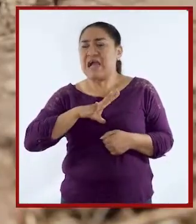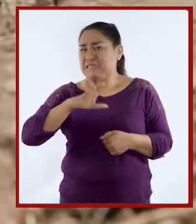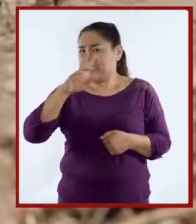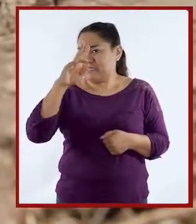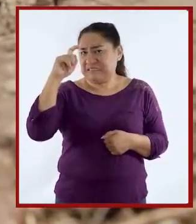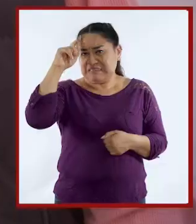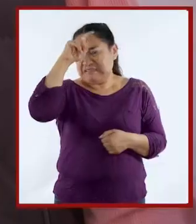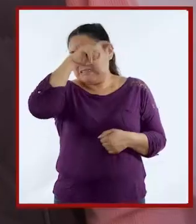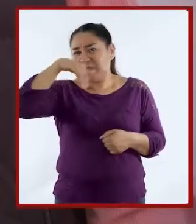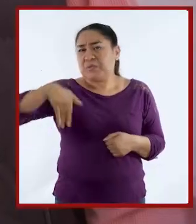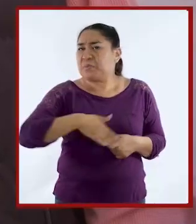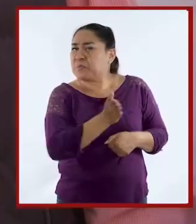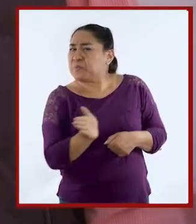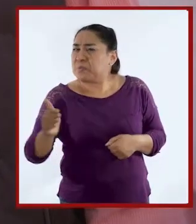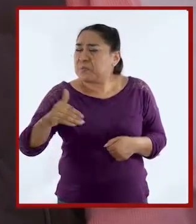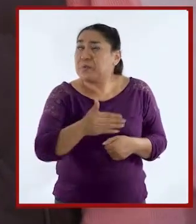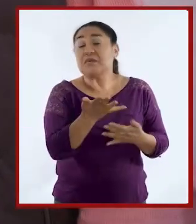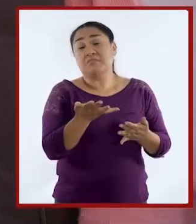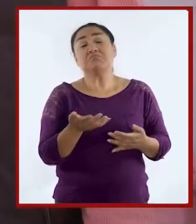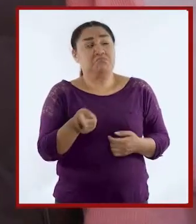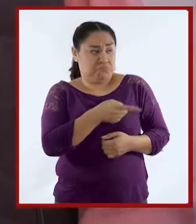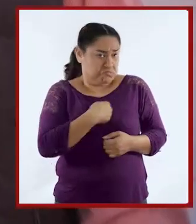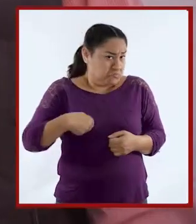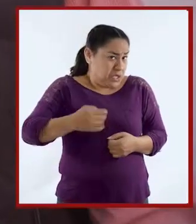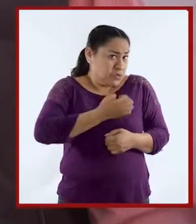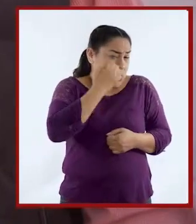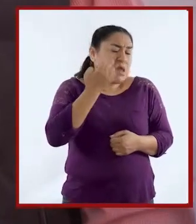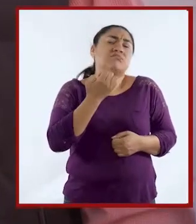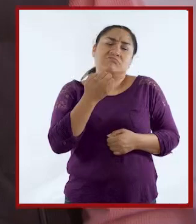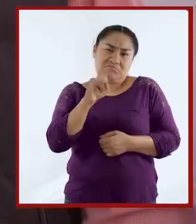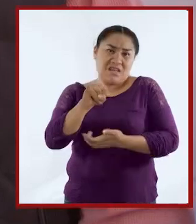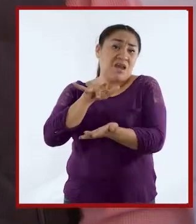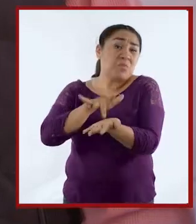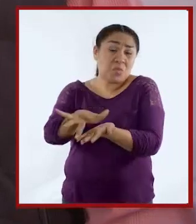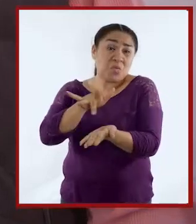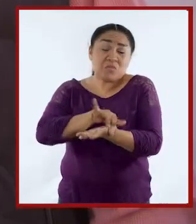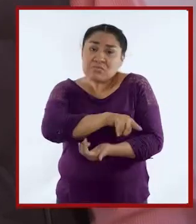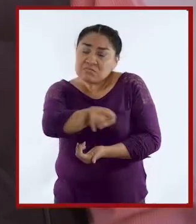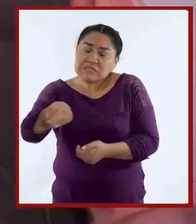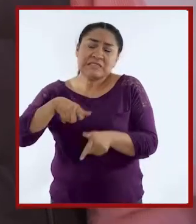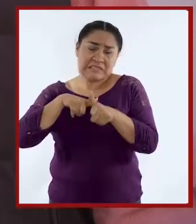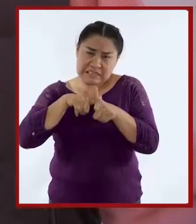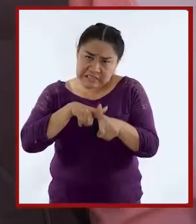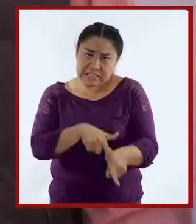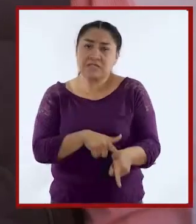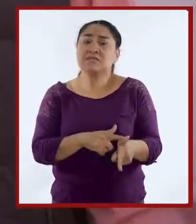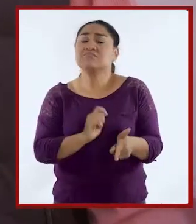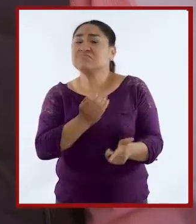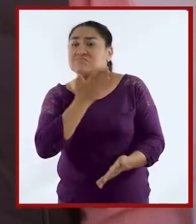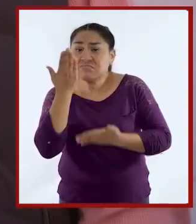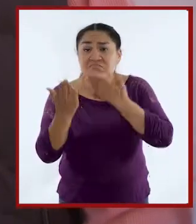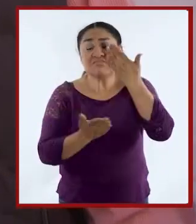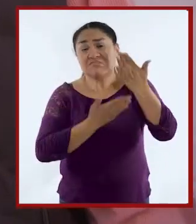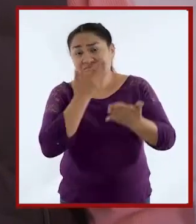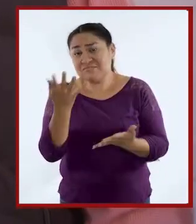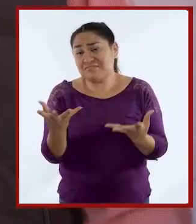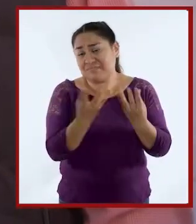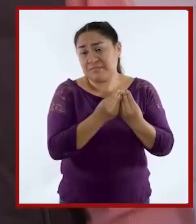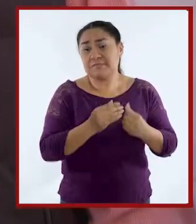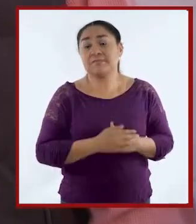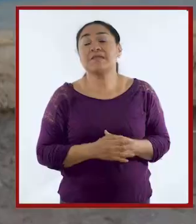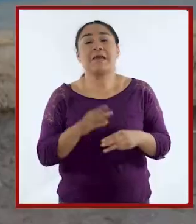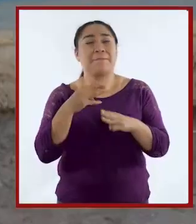bastante quebrado y bueno, nosotros estamos apoyándoles para que pues continúan sus